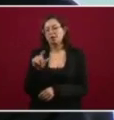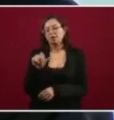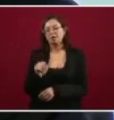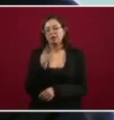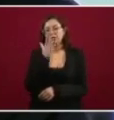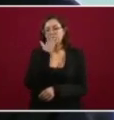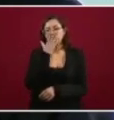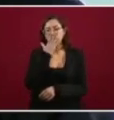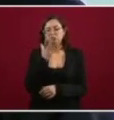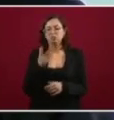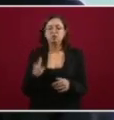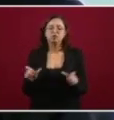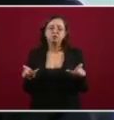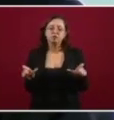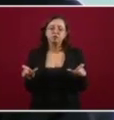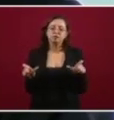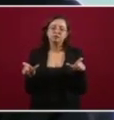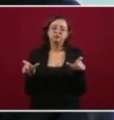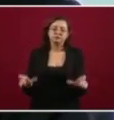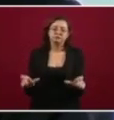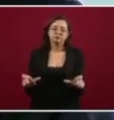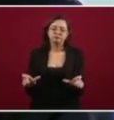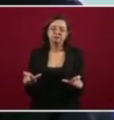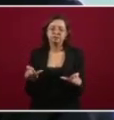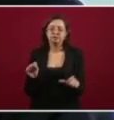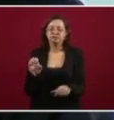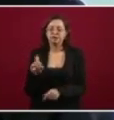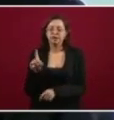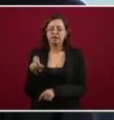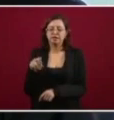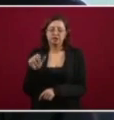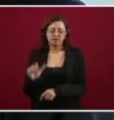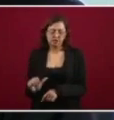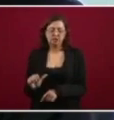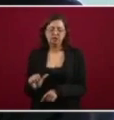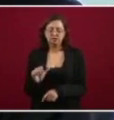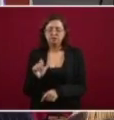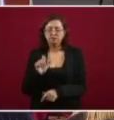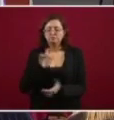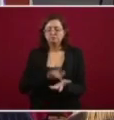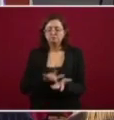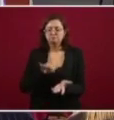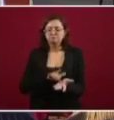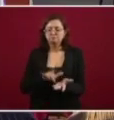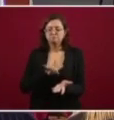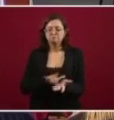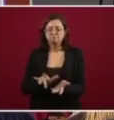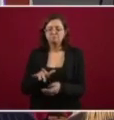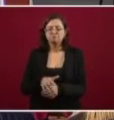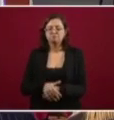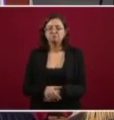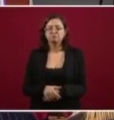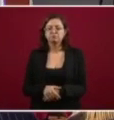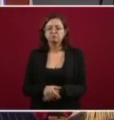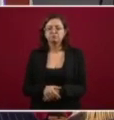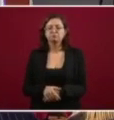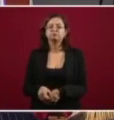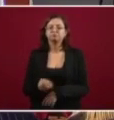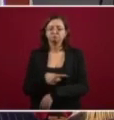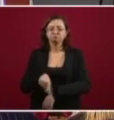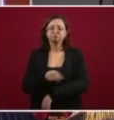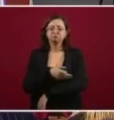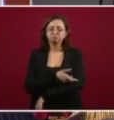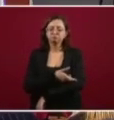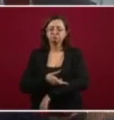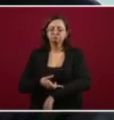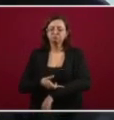con apoyo de las Fuerzas Armadas. Ahí, por decisión de los